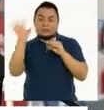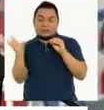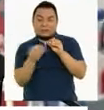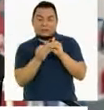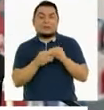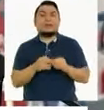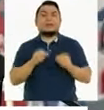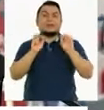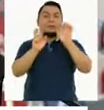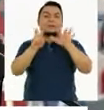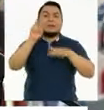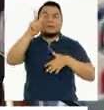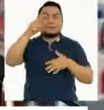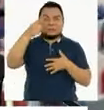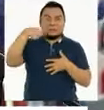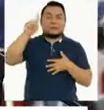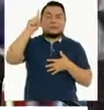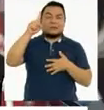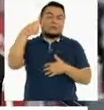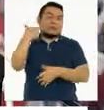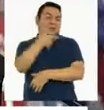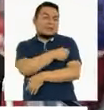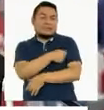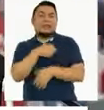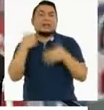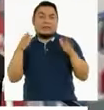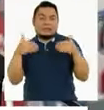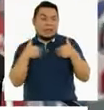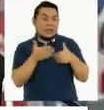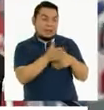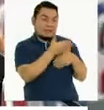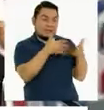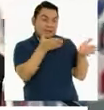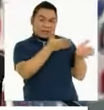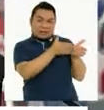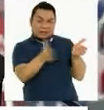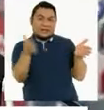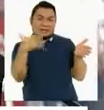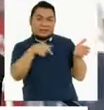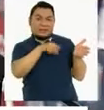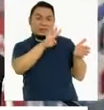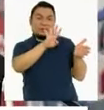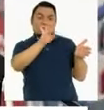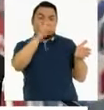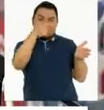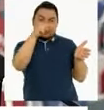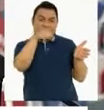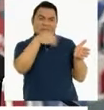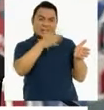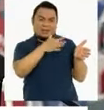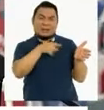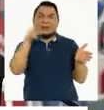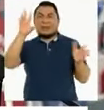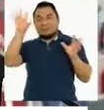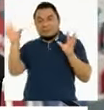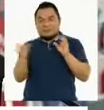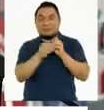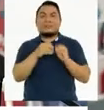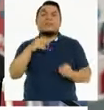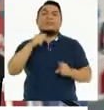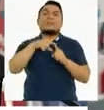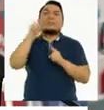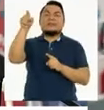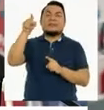añade 12 millones de dosis a las que ya teníamos antes, los 48 millones, vamos a